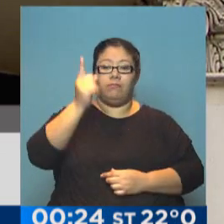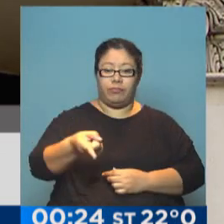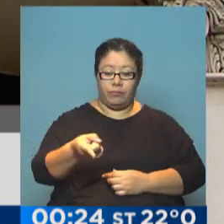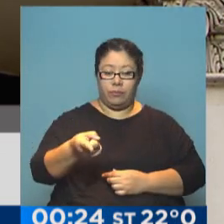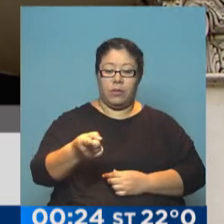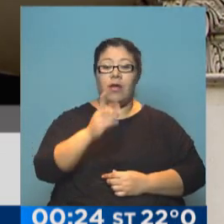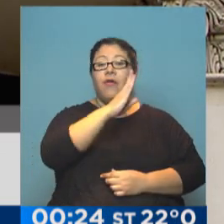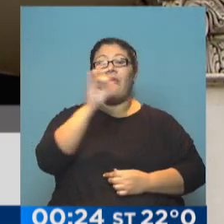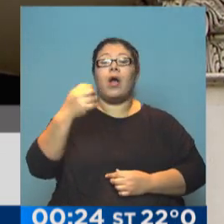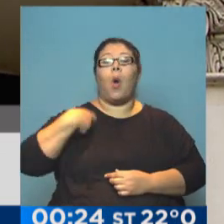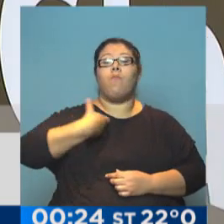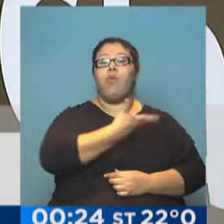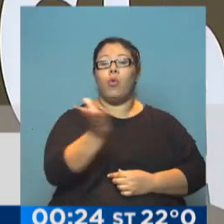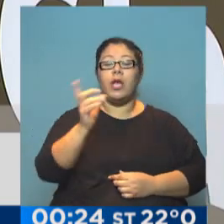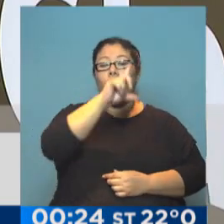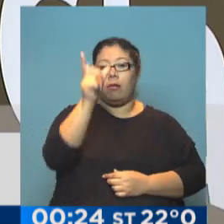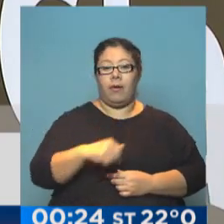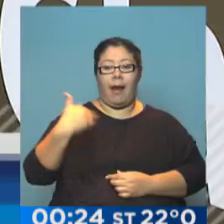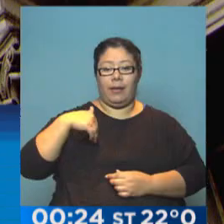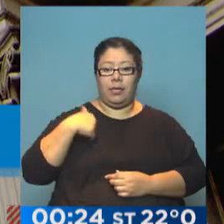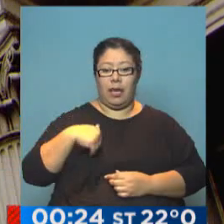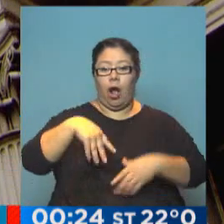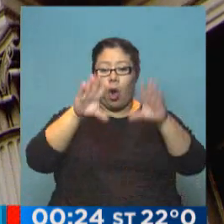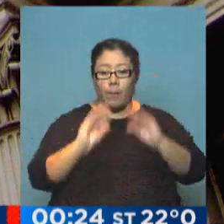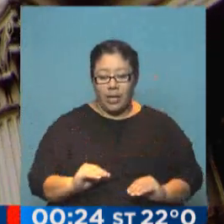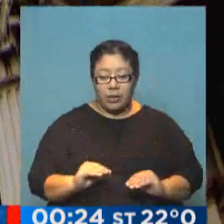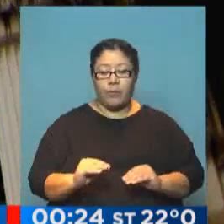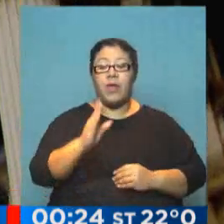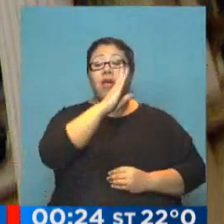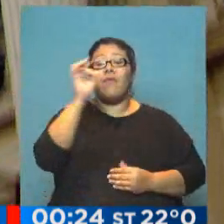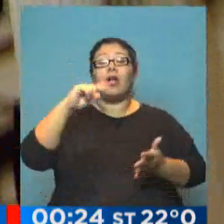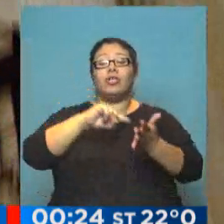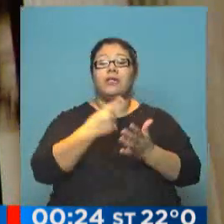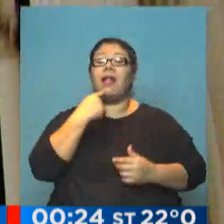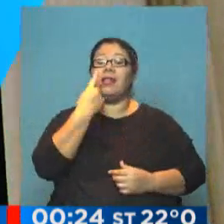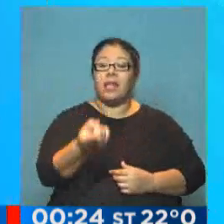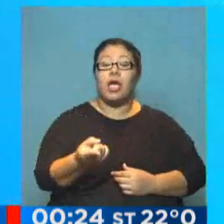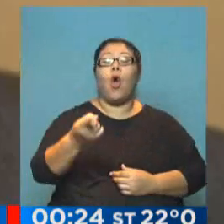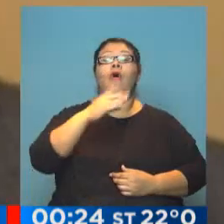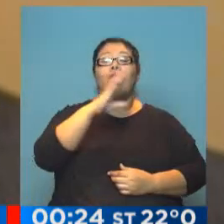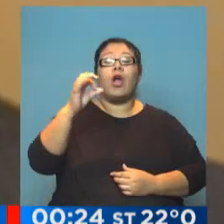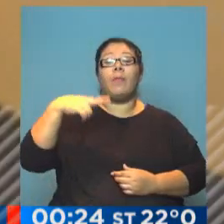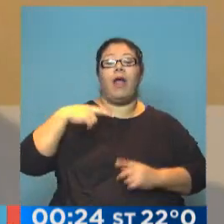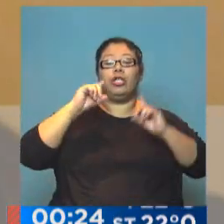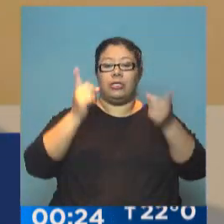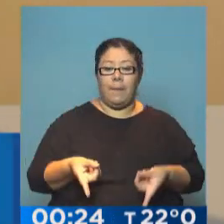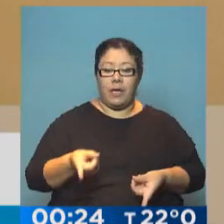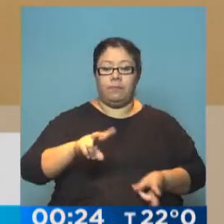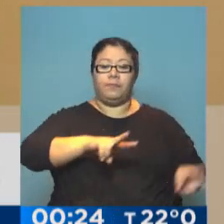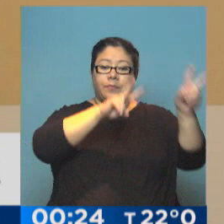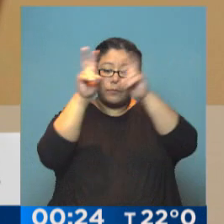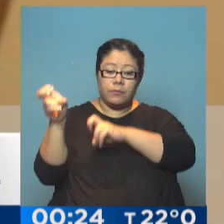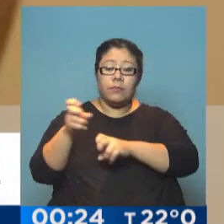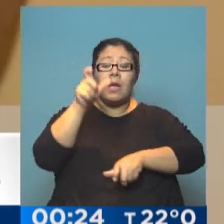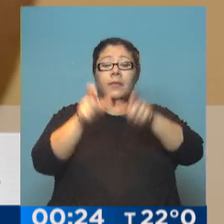rige para los bancos públicos de todo el país y la entidad invitó a los privados a adoptar la misma medida. Nuevas autoridades